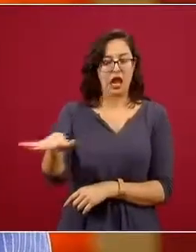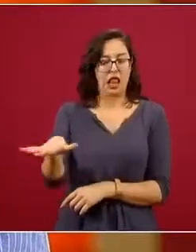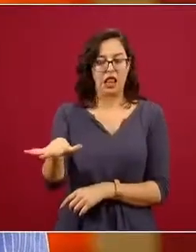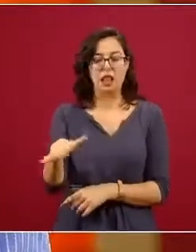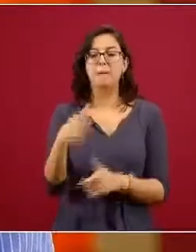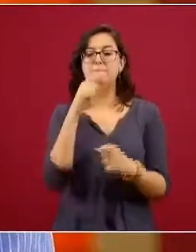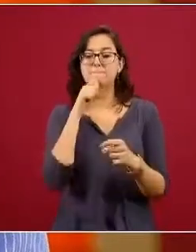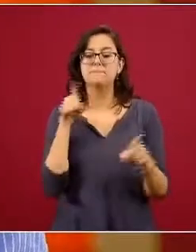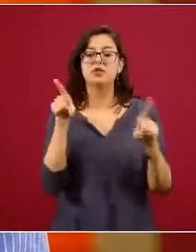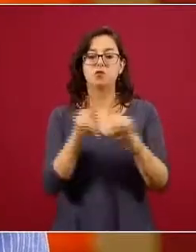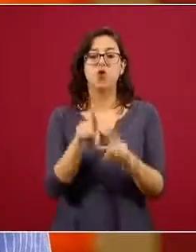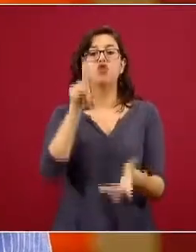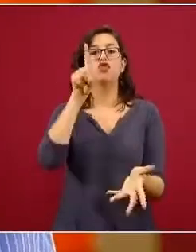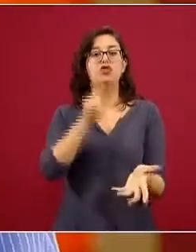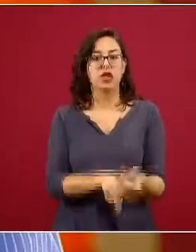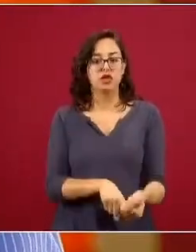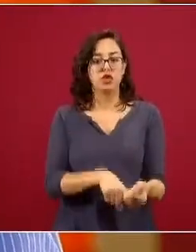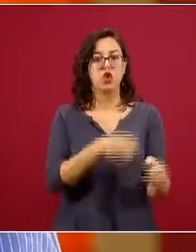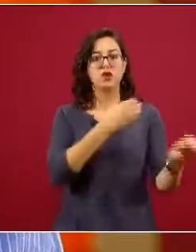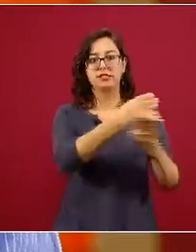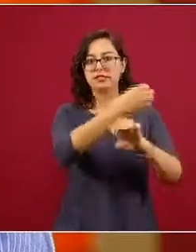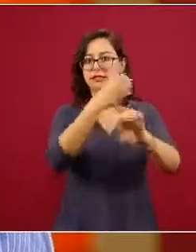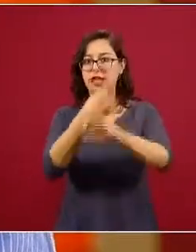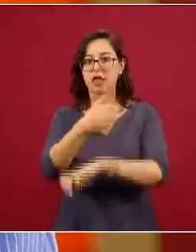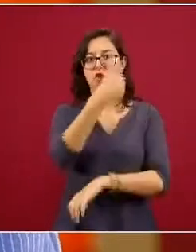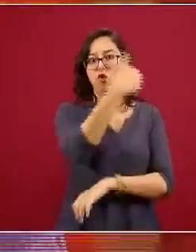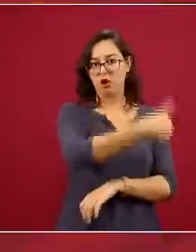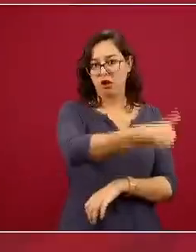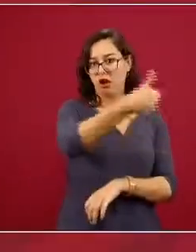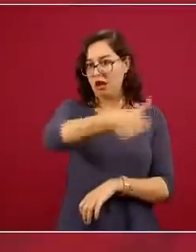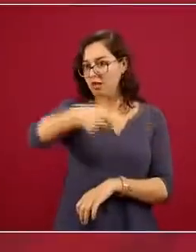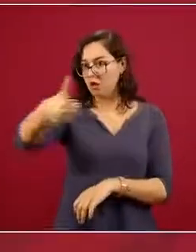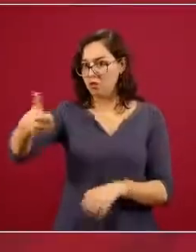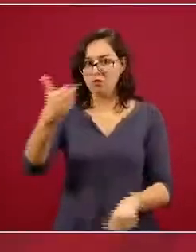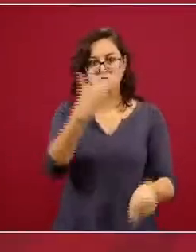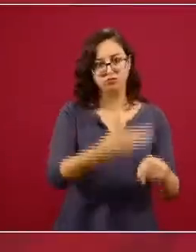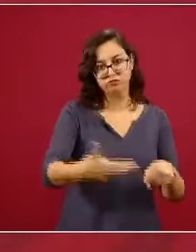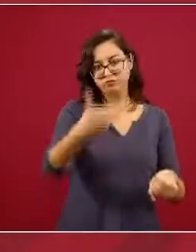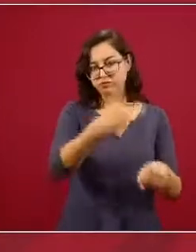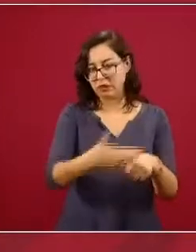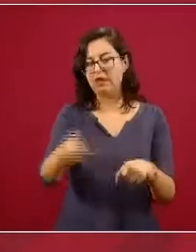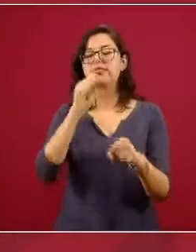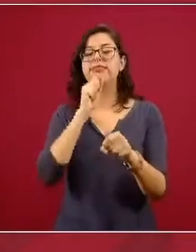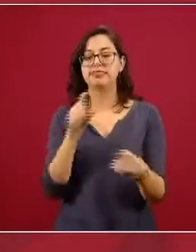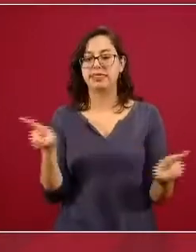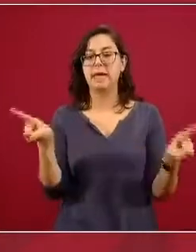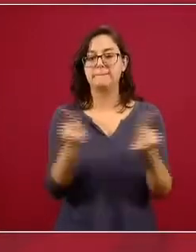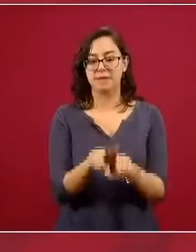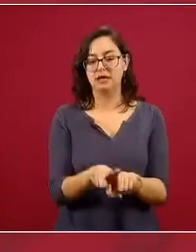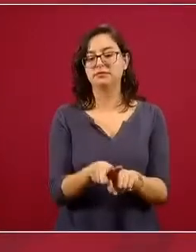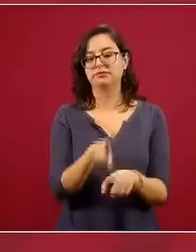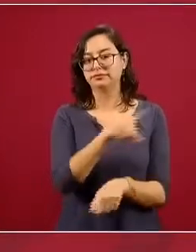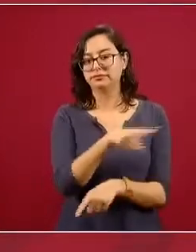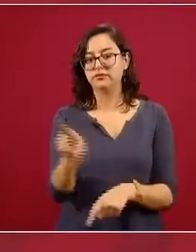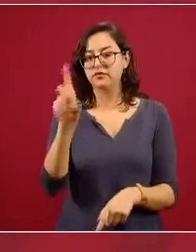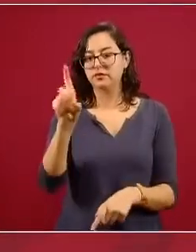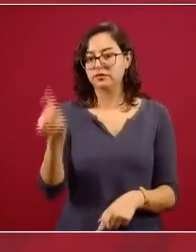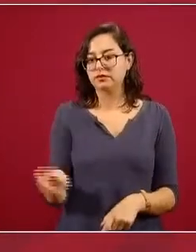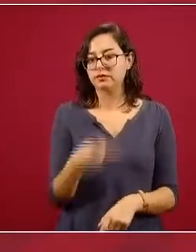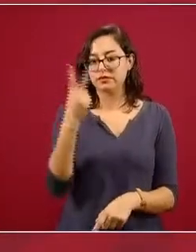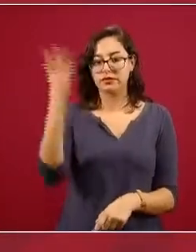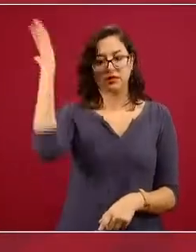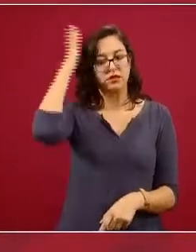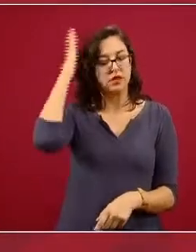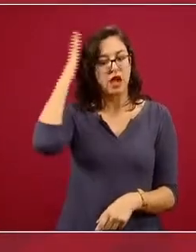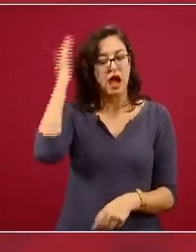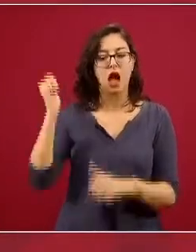riesgo, como las aplicaciones específicas que muy oportunamente han hecho las 32 personas